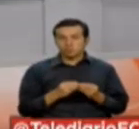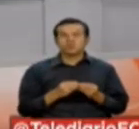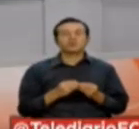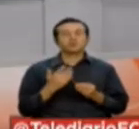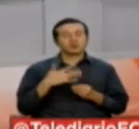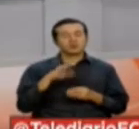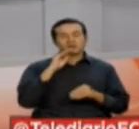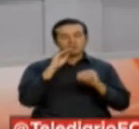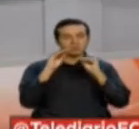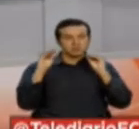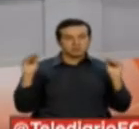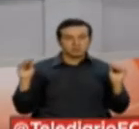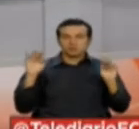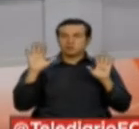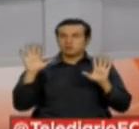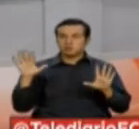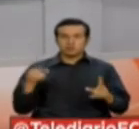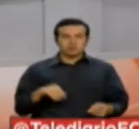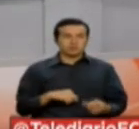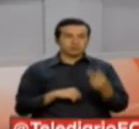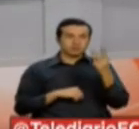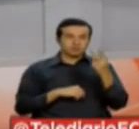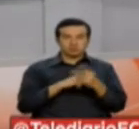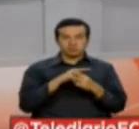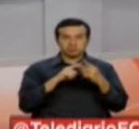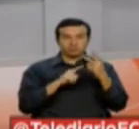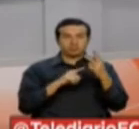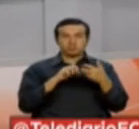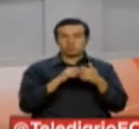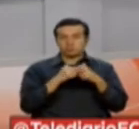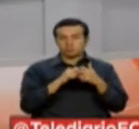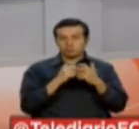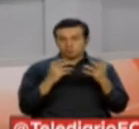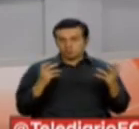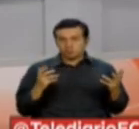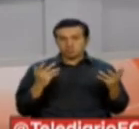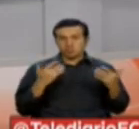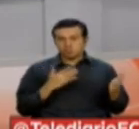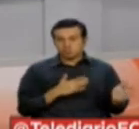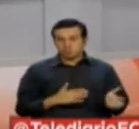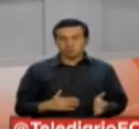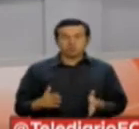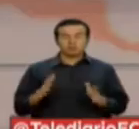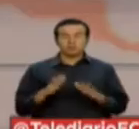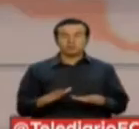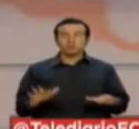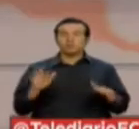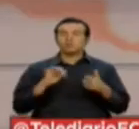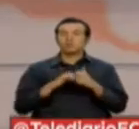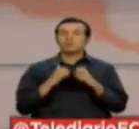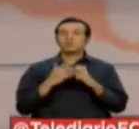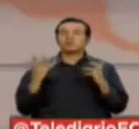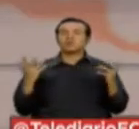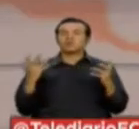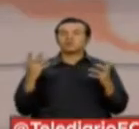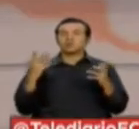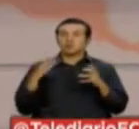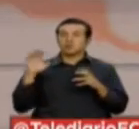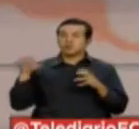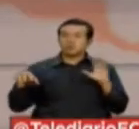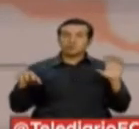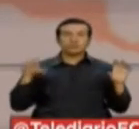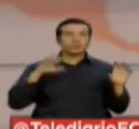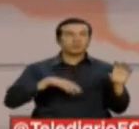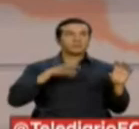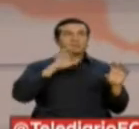eso le decía, dos de cada diez son los que están con el problema. Correcto. Y de hecho, gran parte del problema está situado en ciertos cantones donde